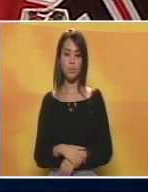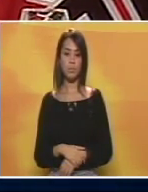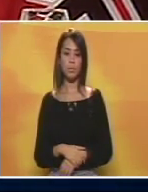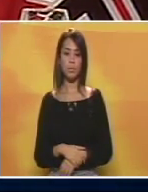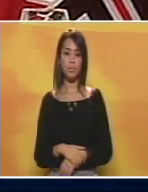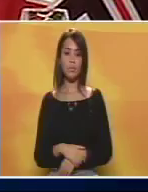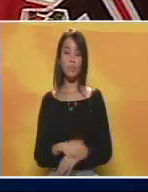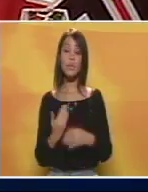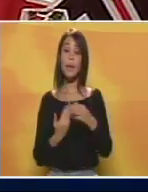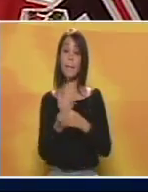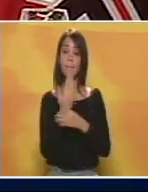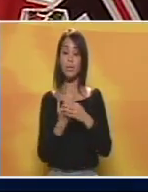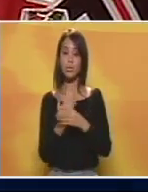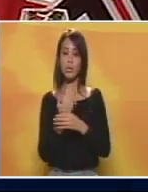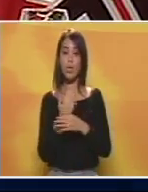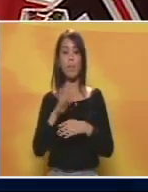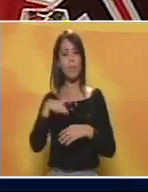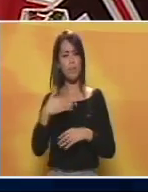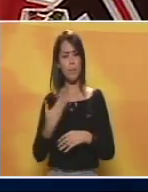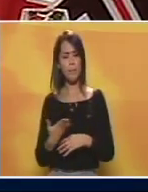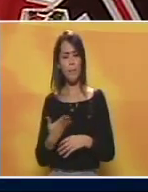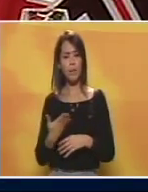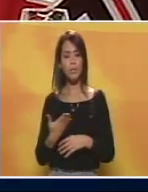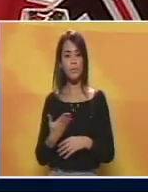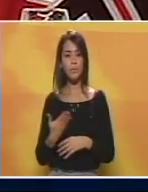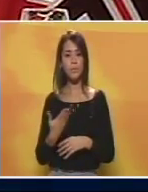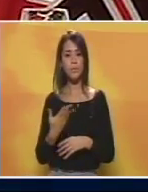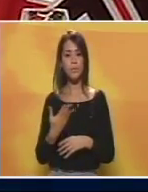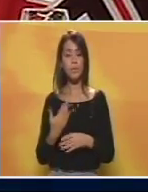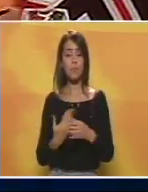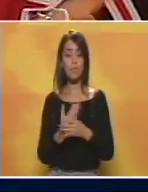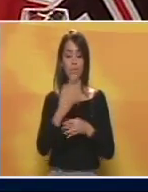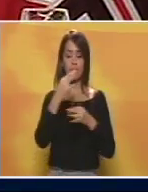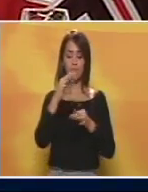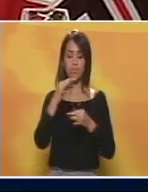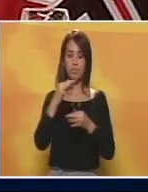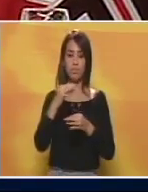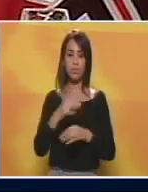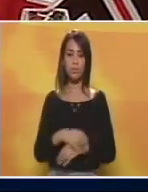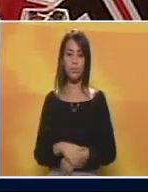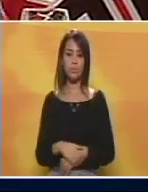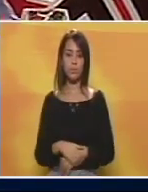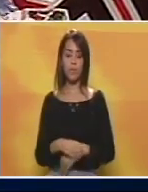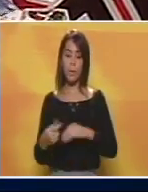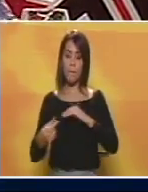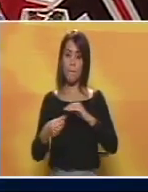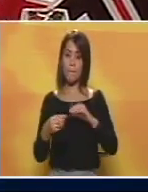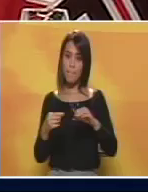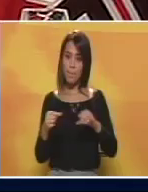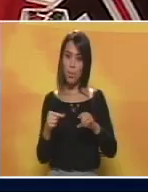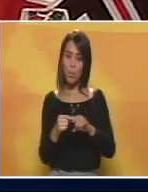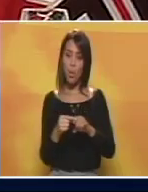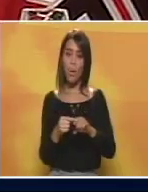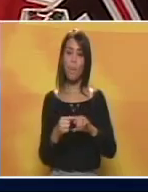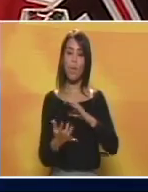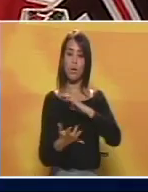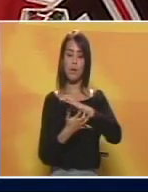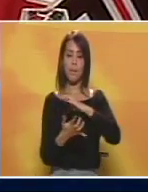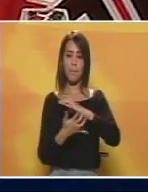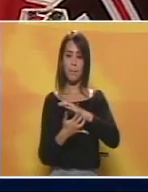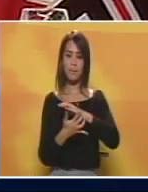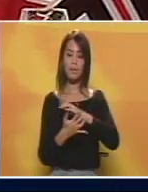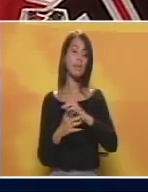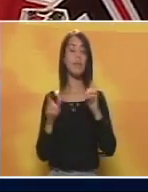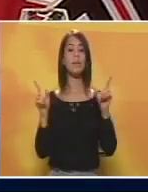del acta de escrutinio y luego es que se imprime. Luego es que se conecta la máquina a los medios de